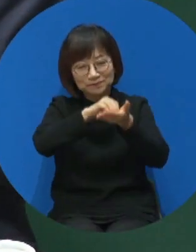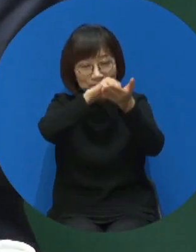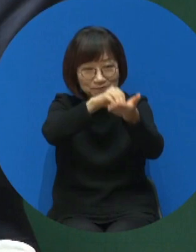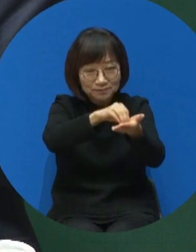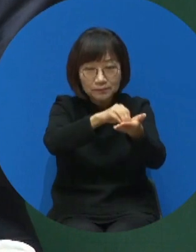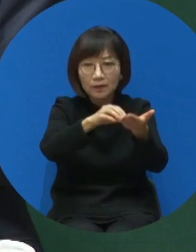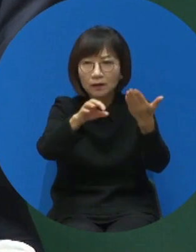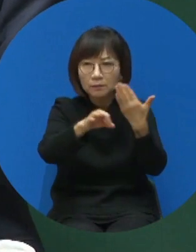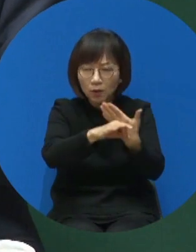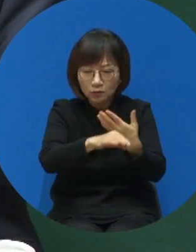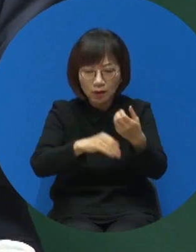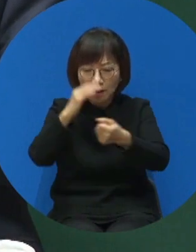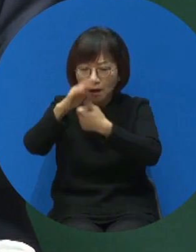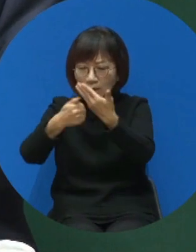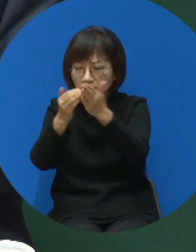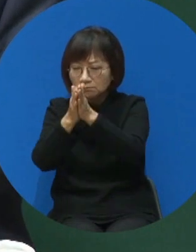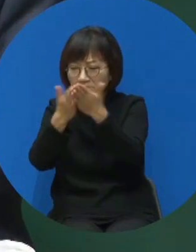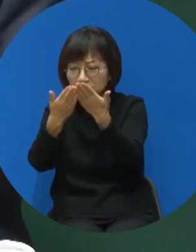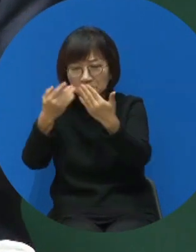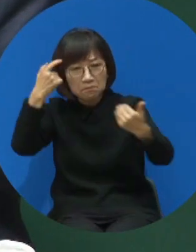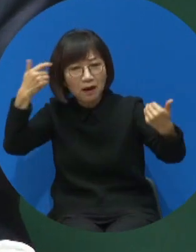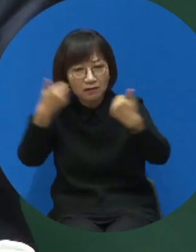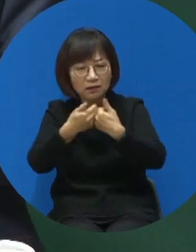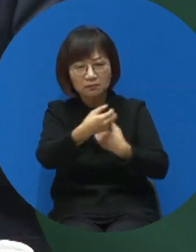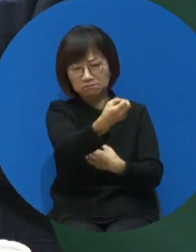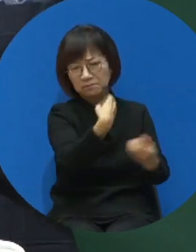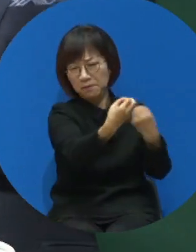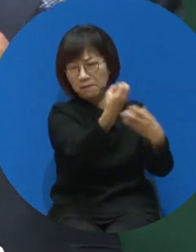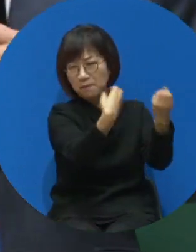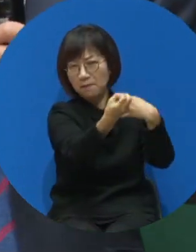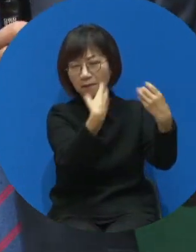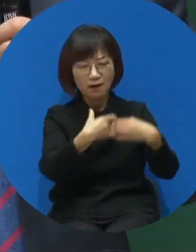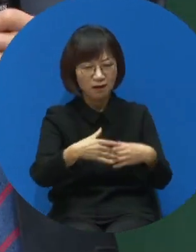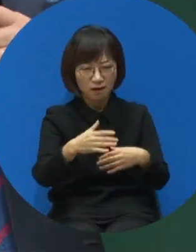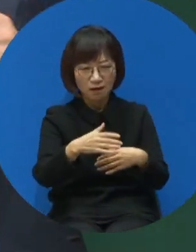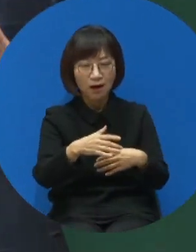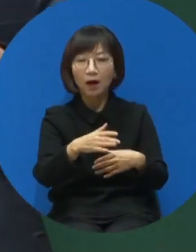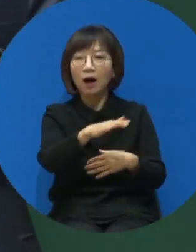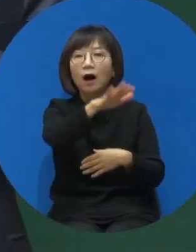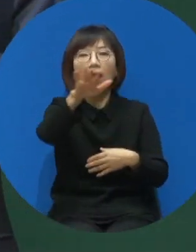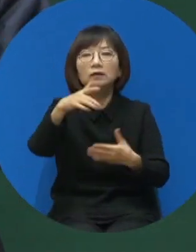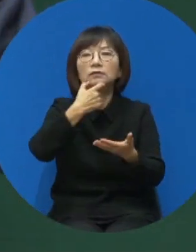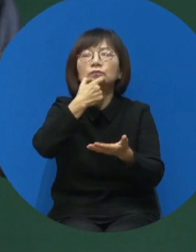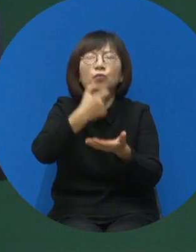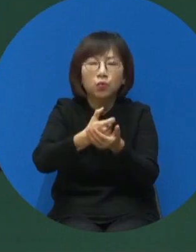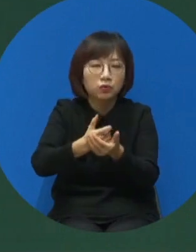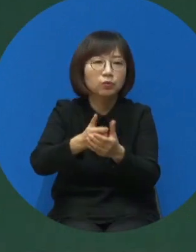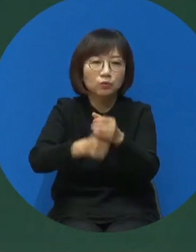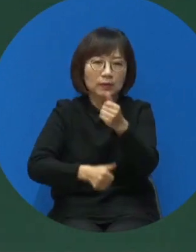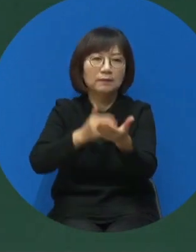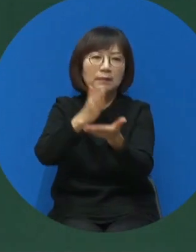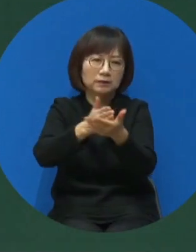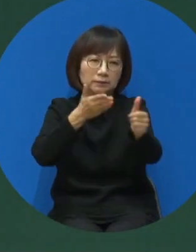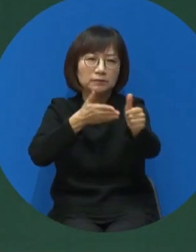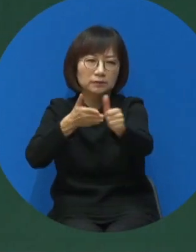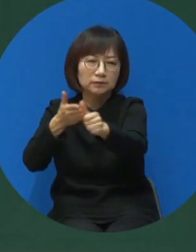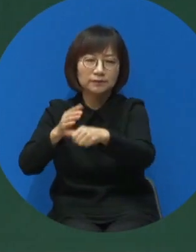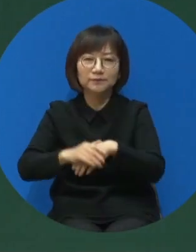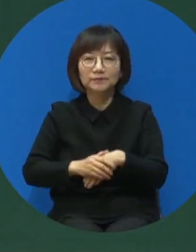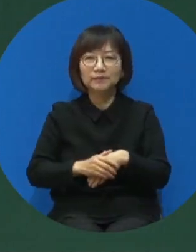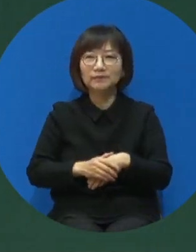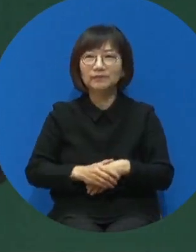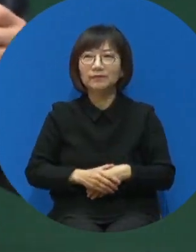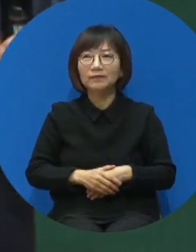ustedes salgan hemos vamos a dar cuenta de que hablan lo contrario a esto verdad no sean engañados o donde logaron ya digo